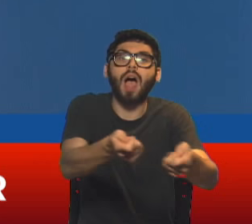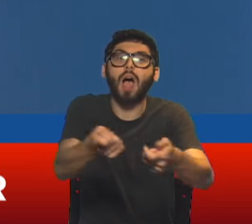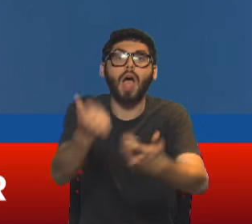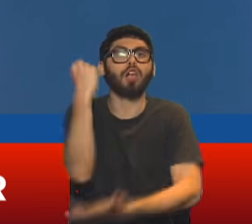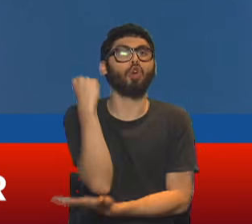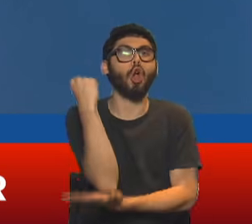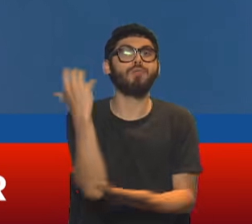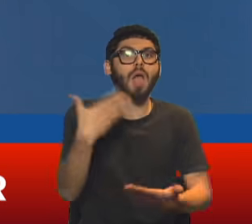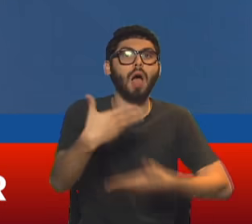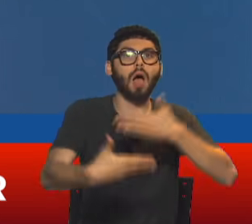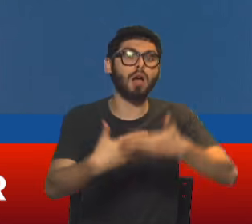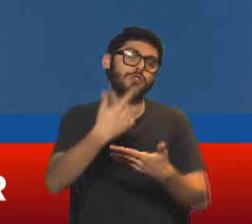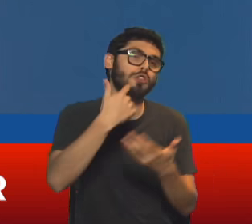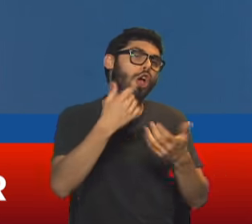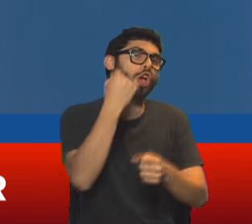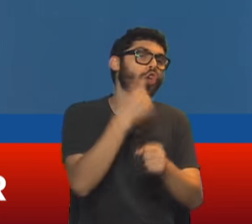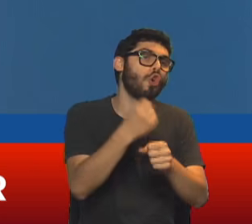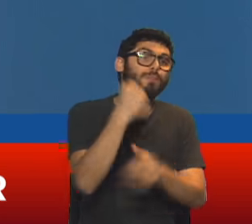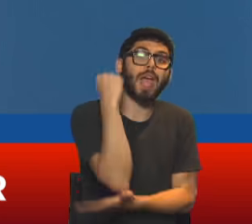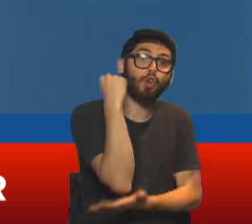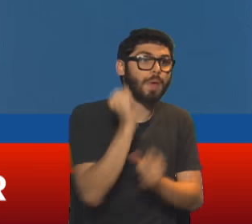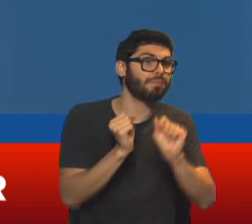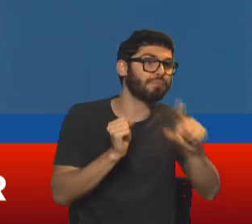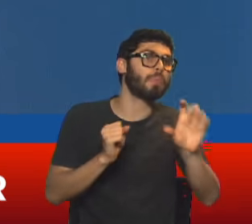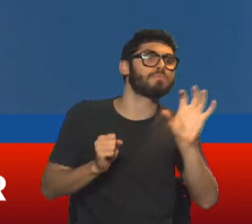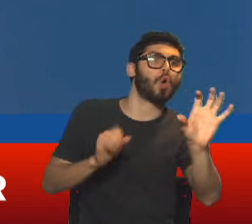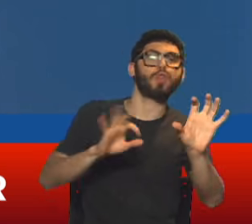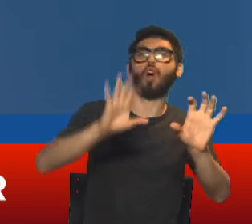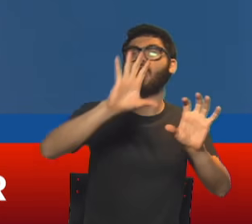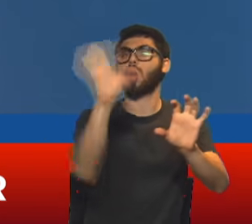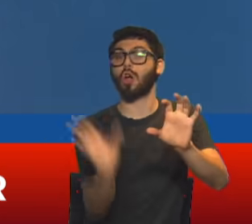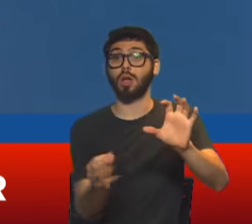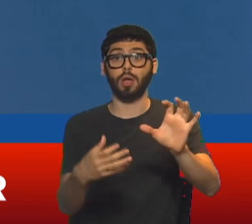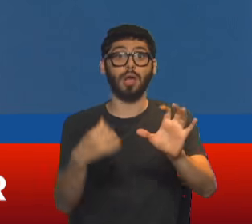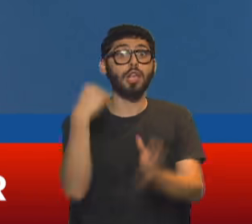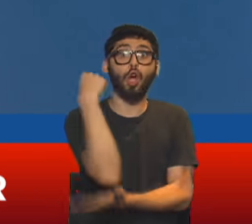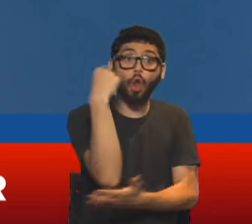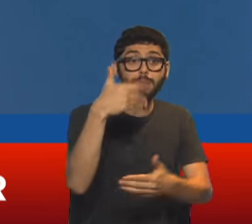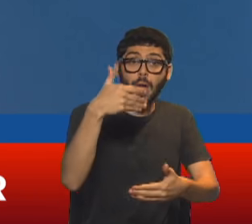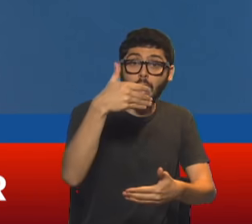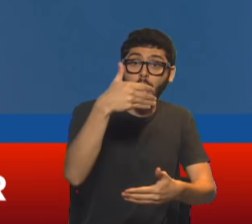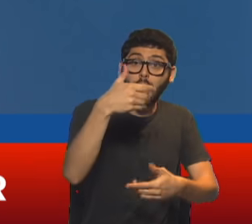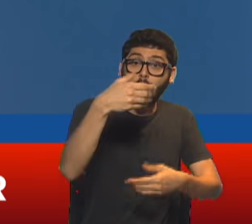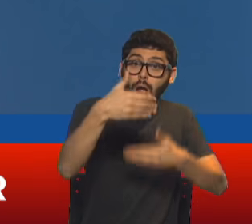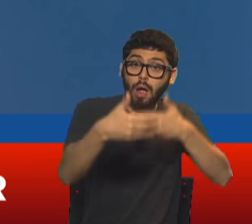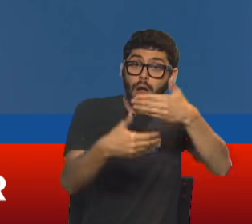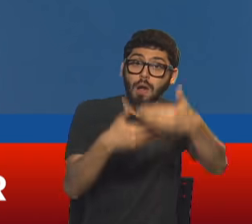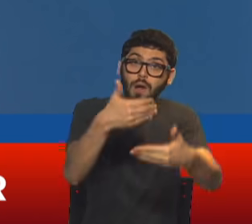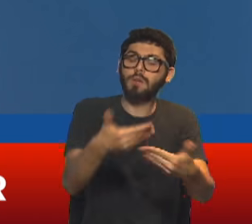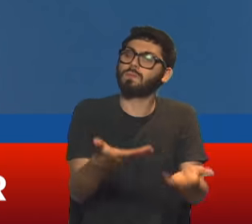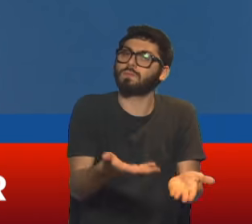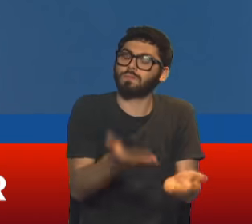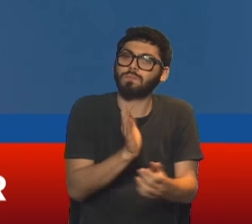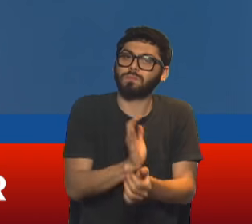las economías de cercanía las economías locales poner en marcha la economía también es justamente poder